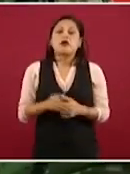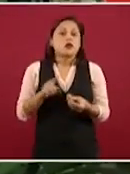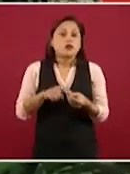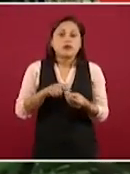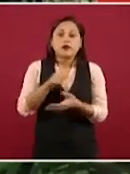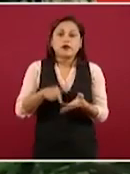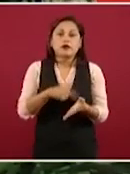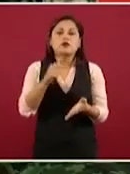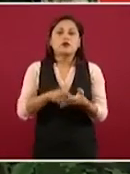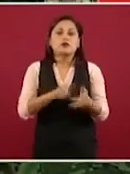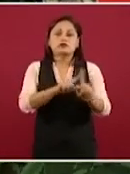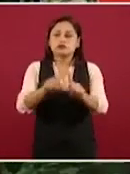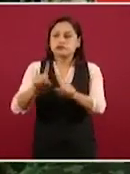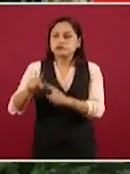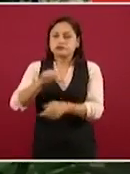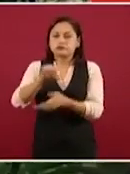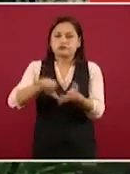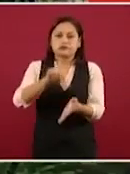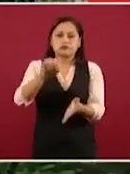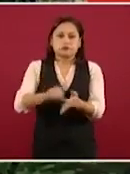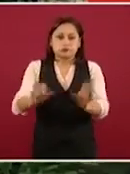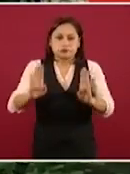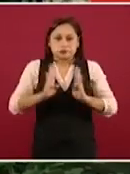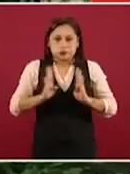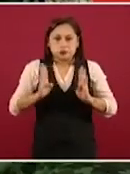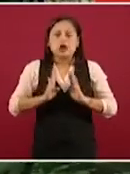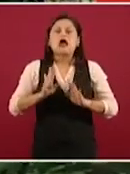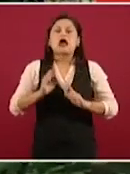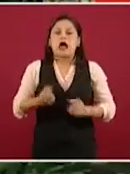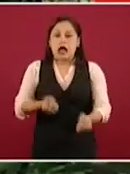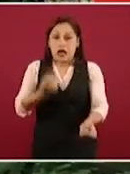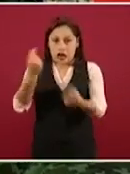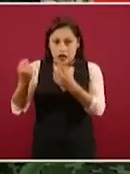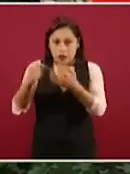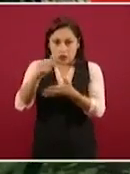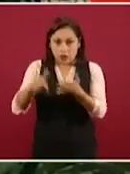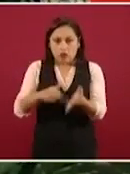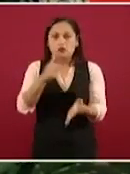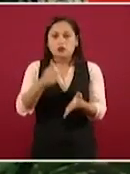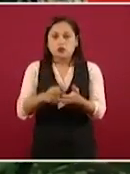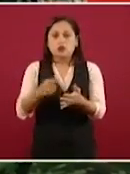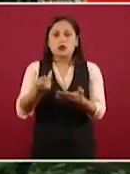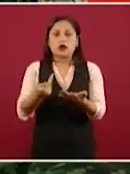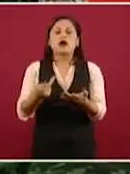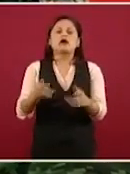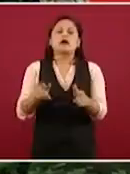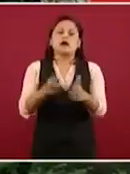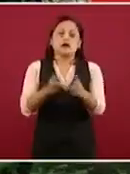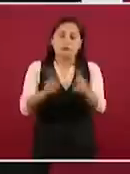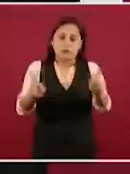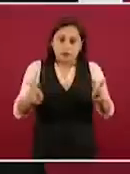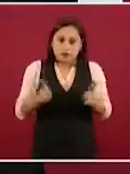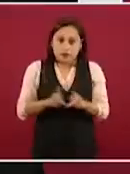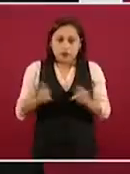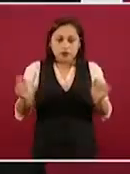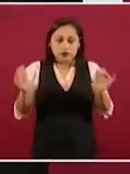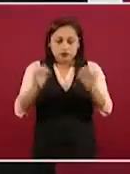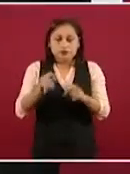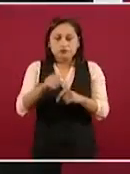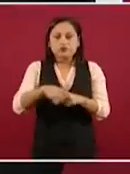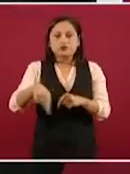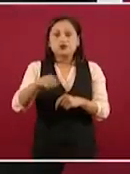algunas plazas públicas, dependiendo de la ubicación y de la posibilidad de realizar esta actividad